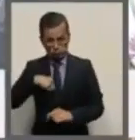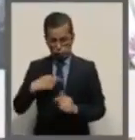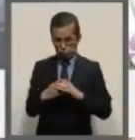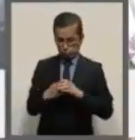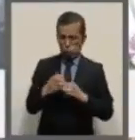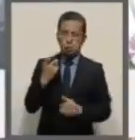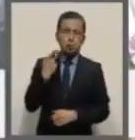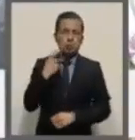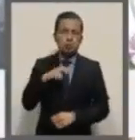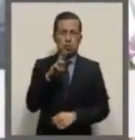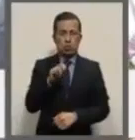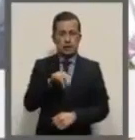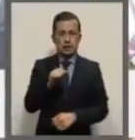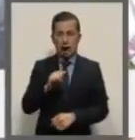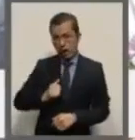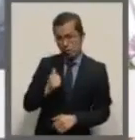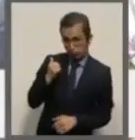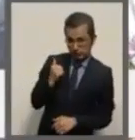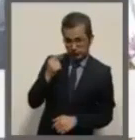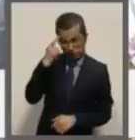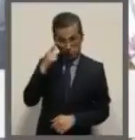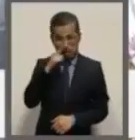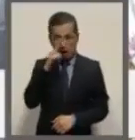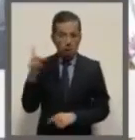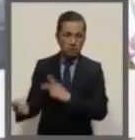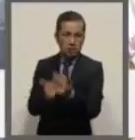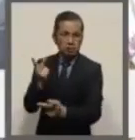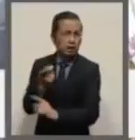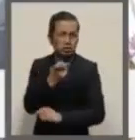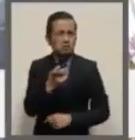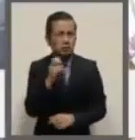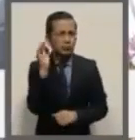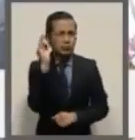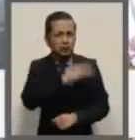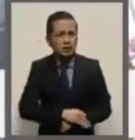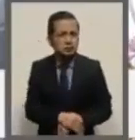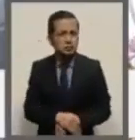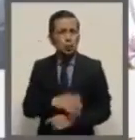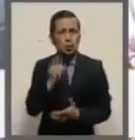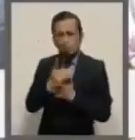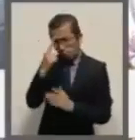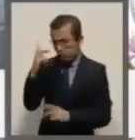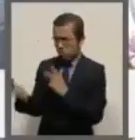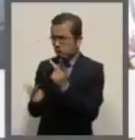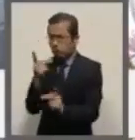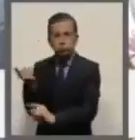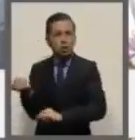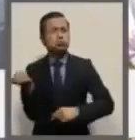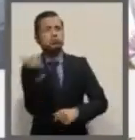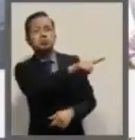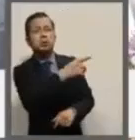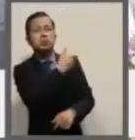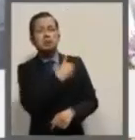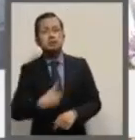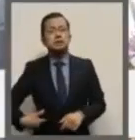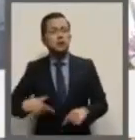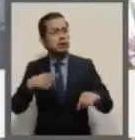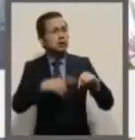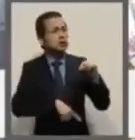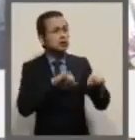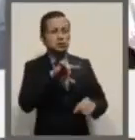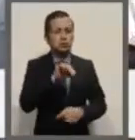electoralmente por el simple hecho de que se consulte la posible revocación del mandato del presidente Andrés Manuel López